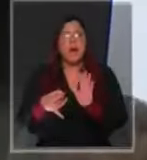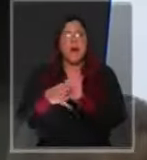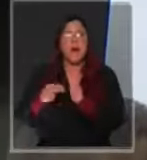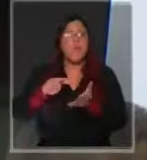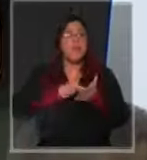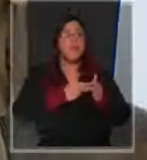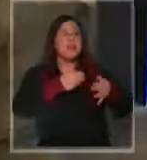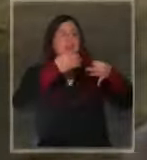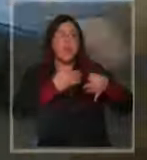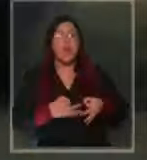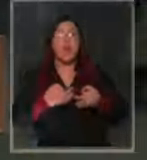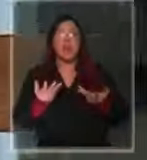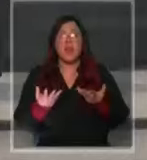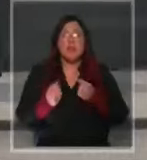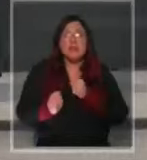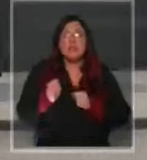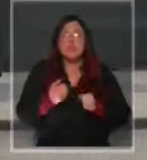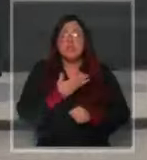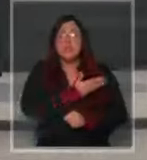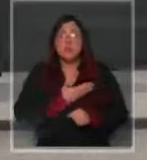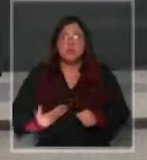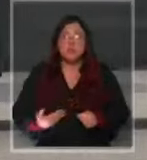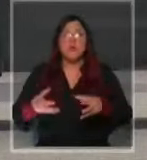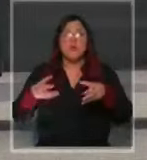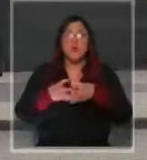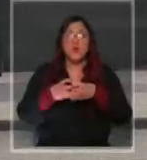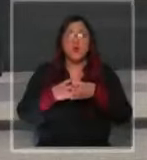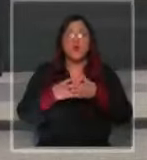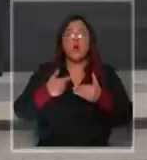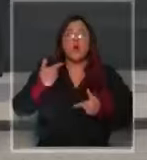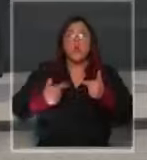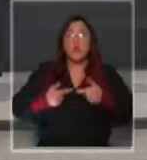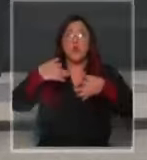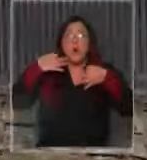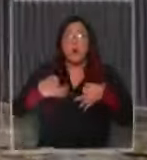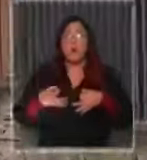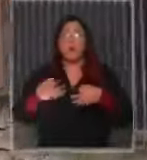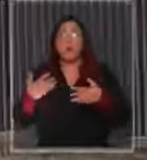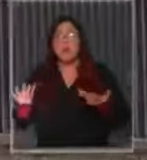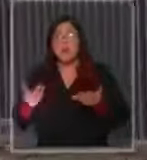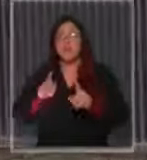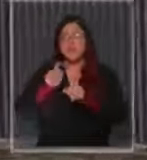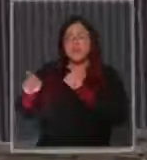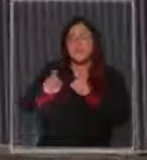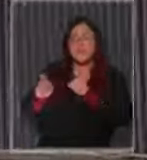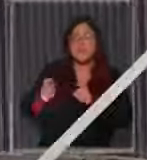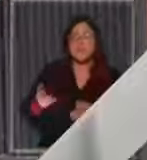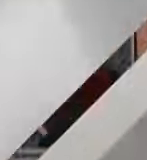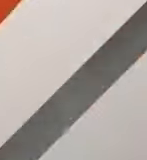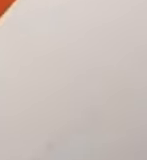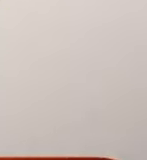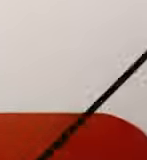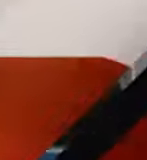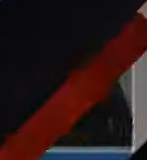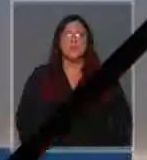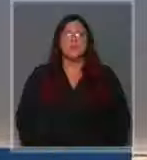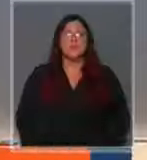seguridad que vuelve a tensionar a La Moneda con uno de sus partidos aliados en medio de la ofensiva de la oposición.